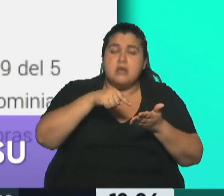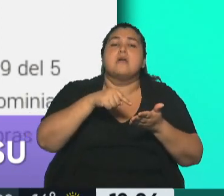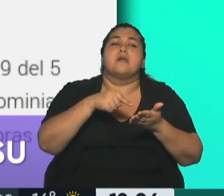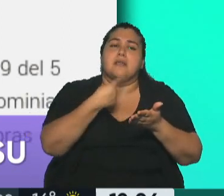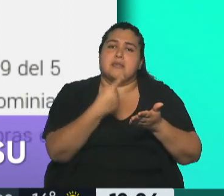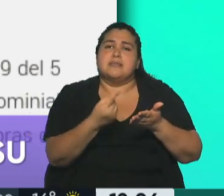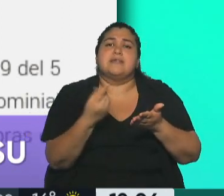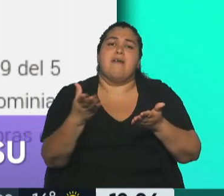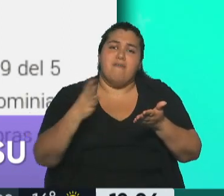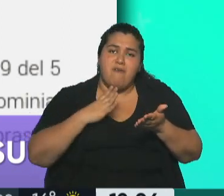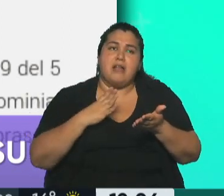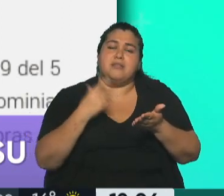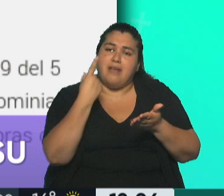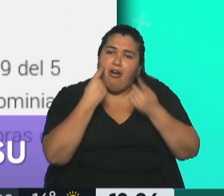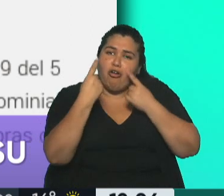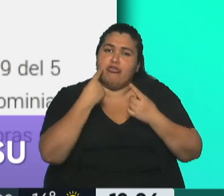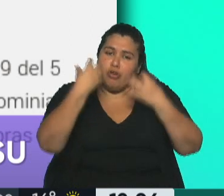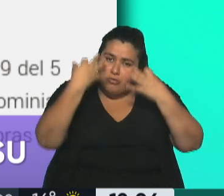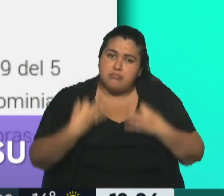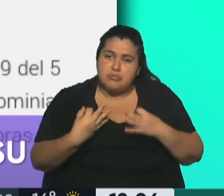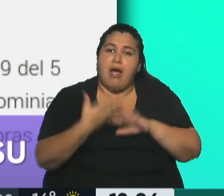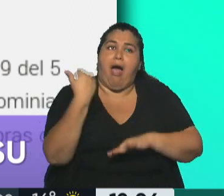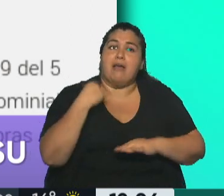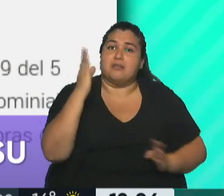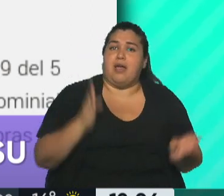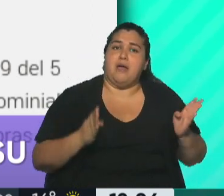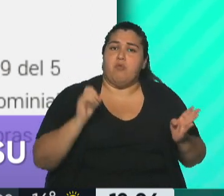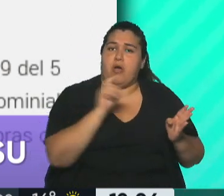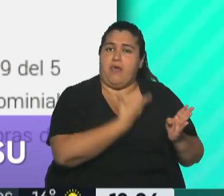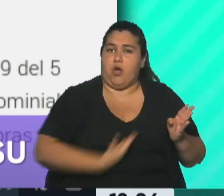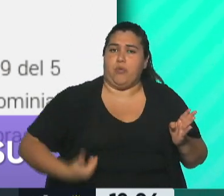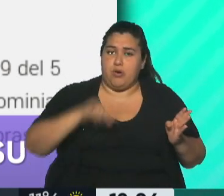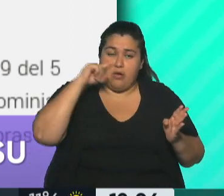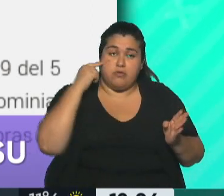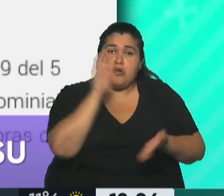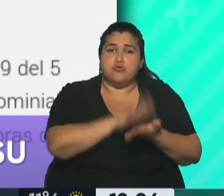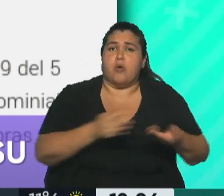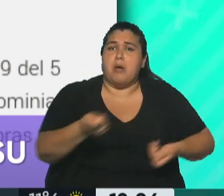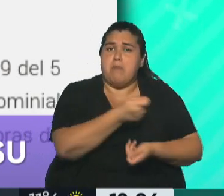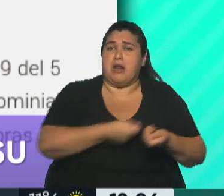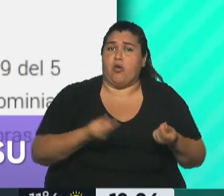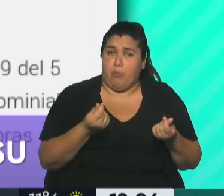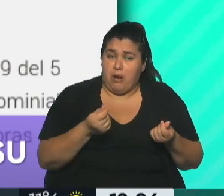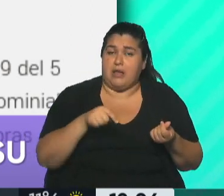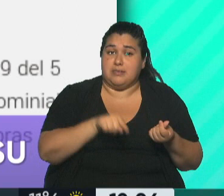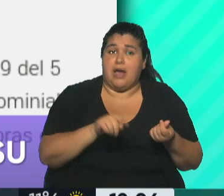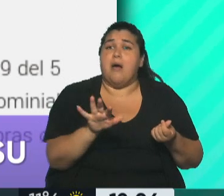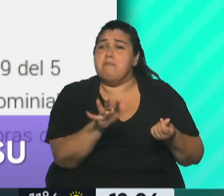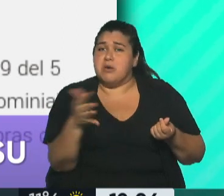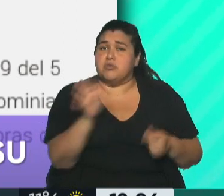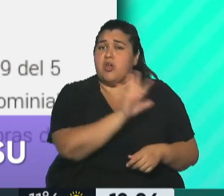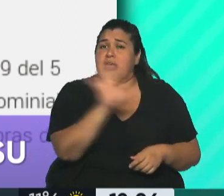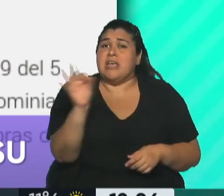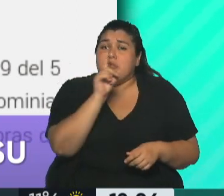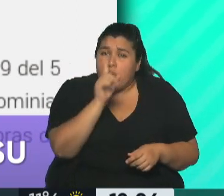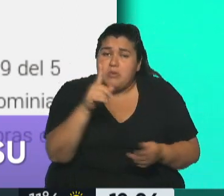falta de auditorías y controles durante la administración de Alberto Fernández sobre el manejo de enero que rondaría 500000